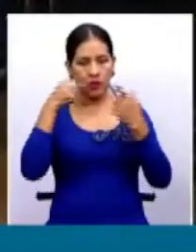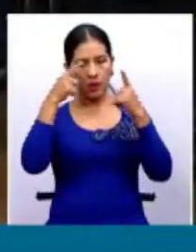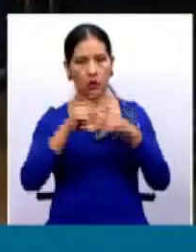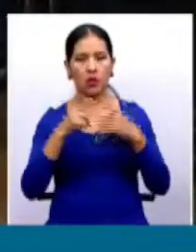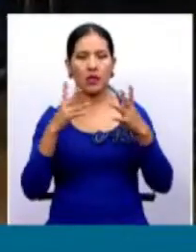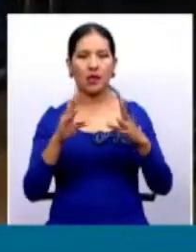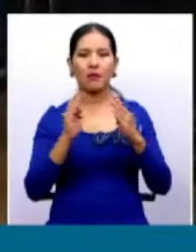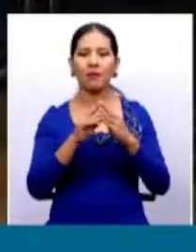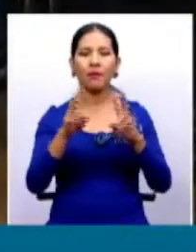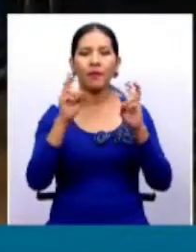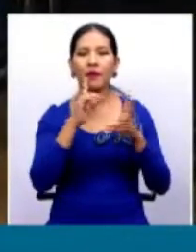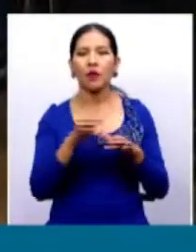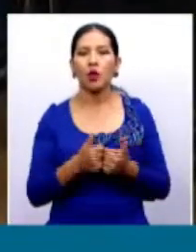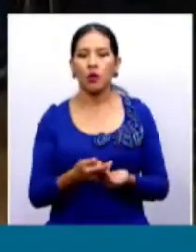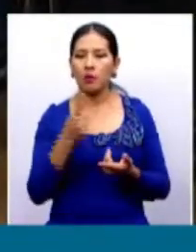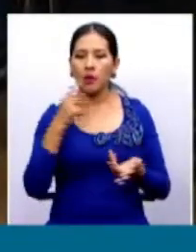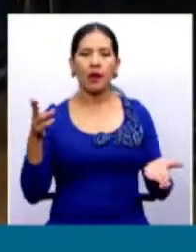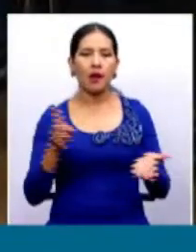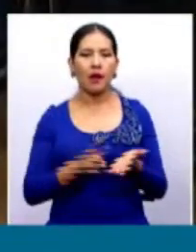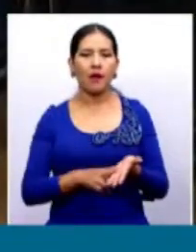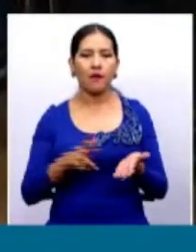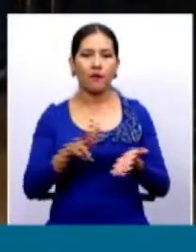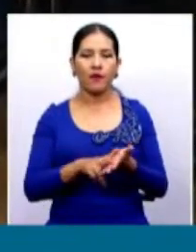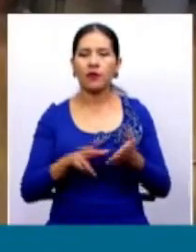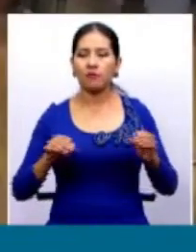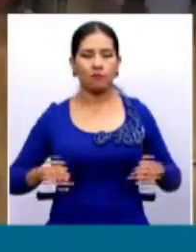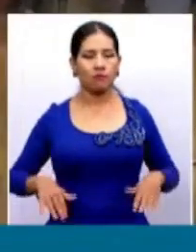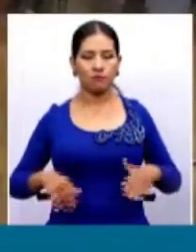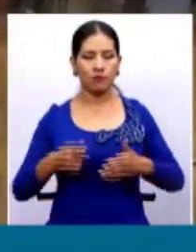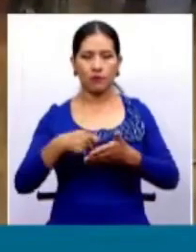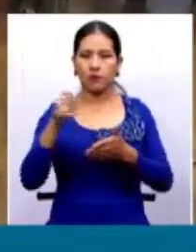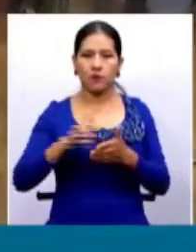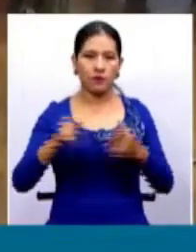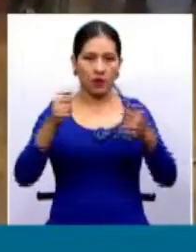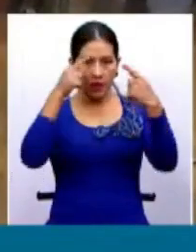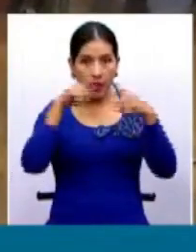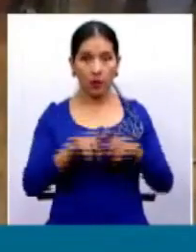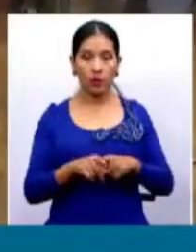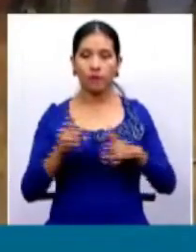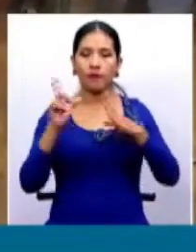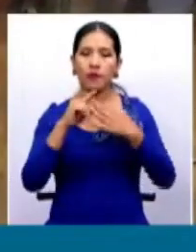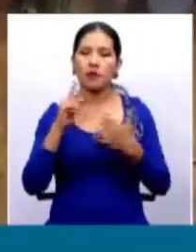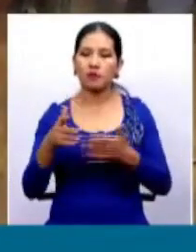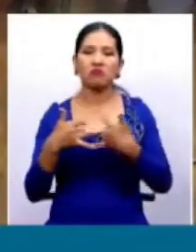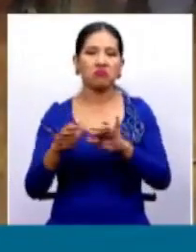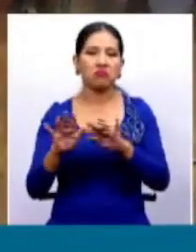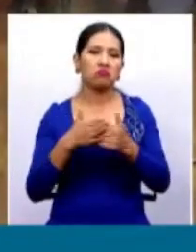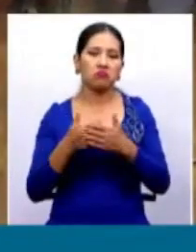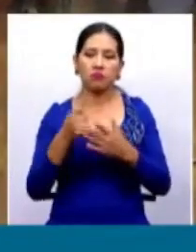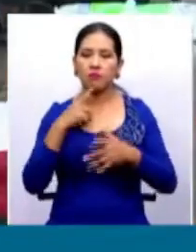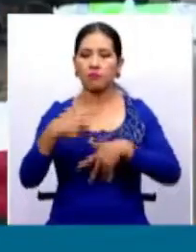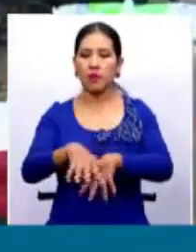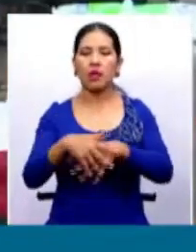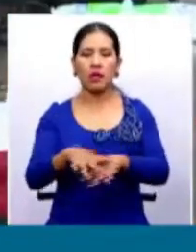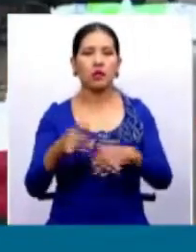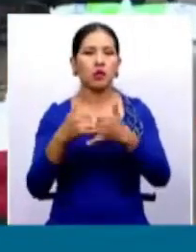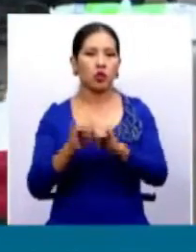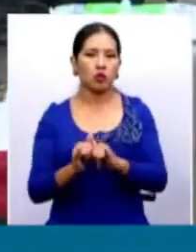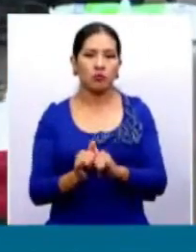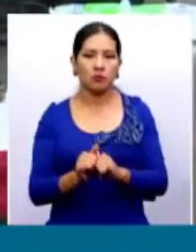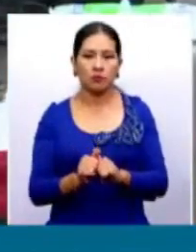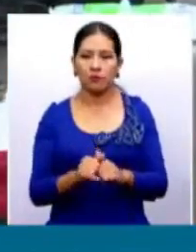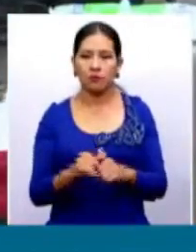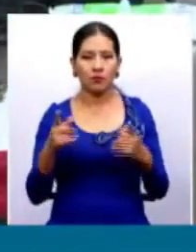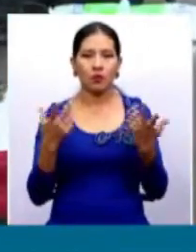acuerdos que no hacen que no ha sido firmado y al final ellos continúan con la marcha al no les